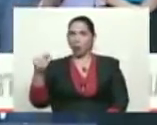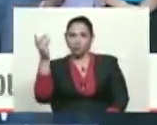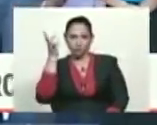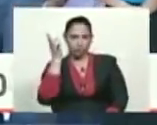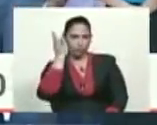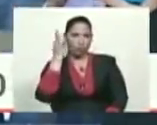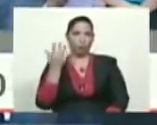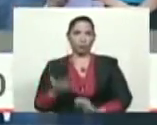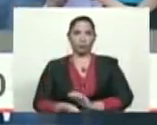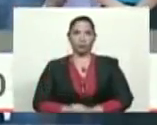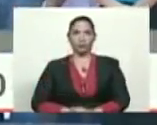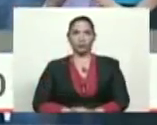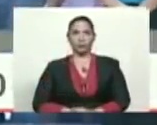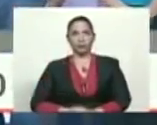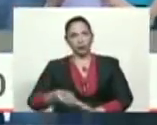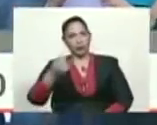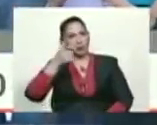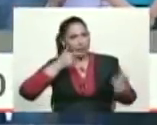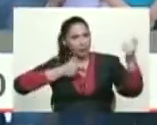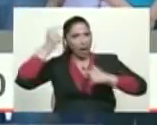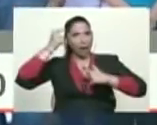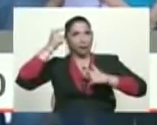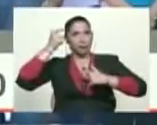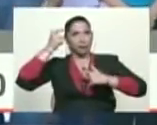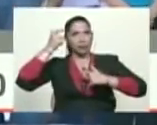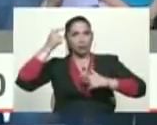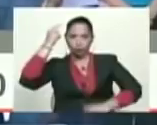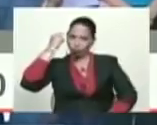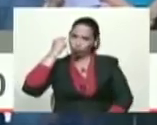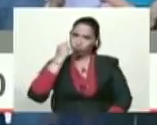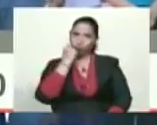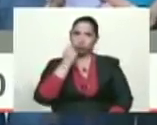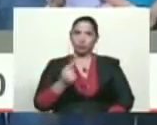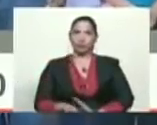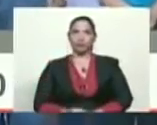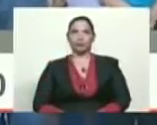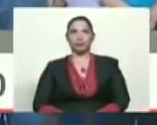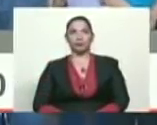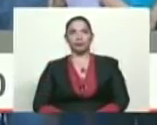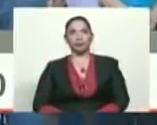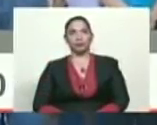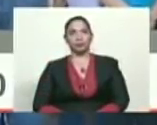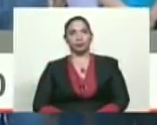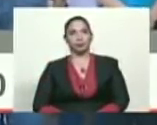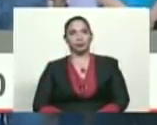José Leonardo Chirino, de Chávez, de Sucre.